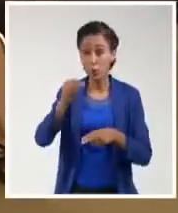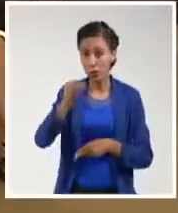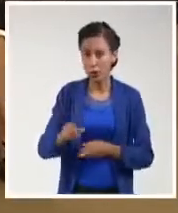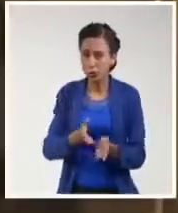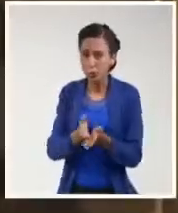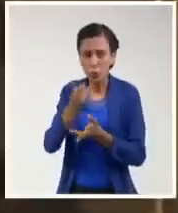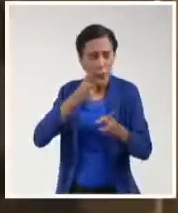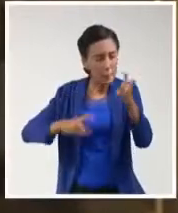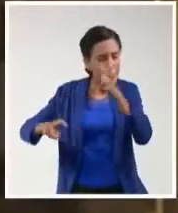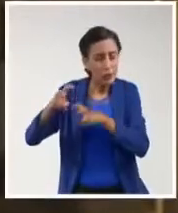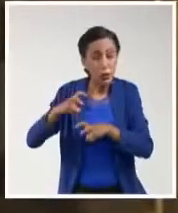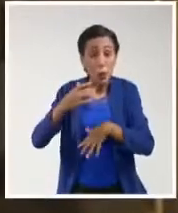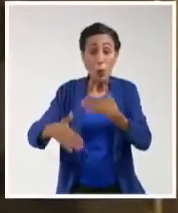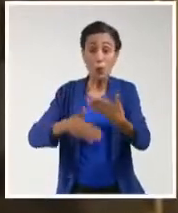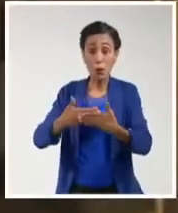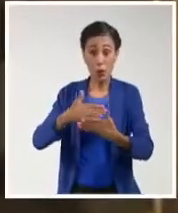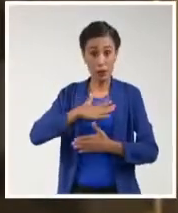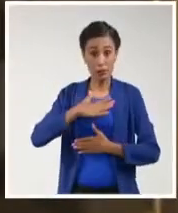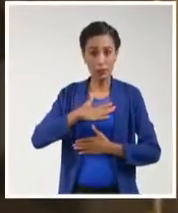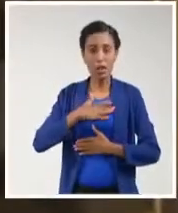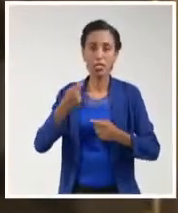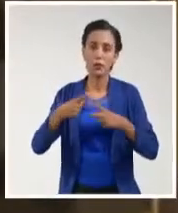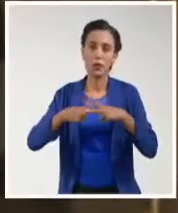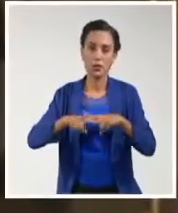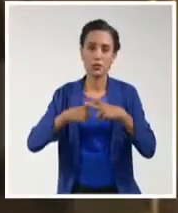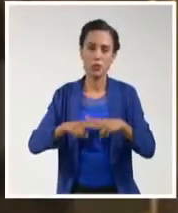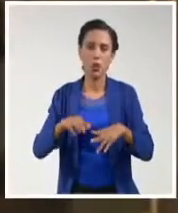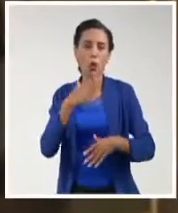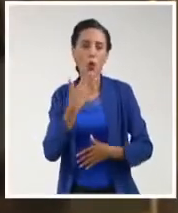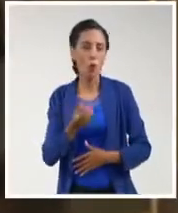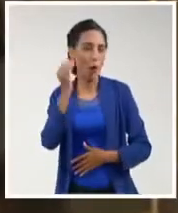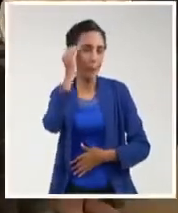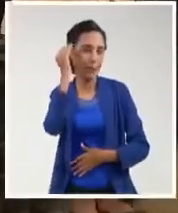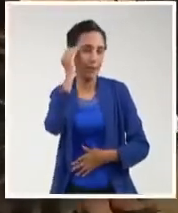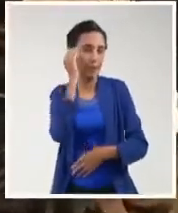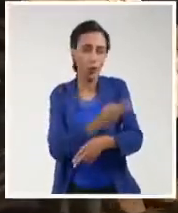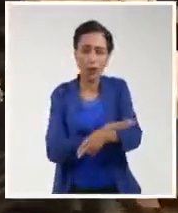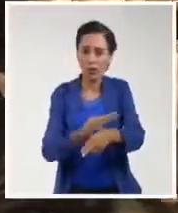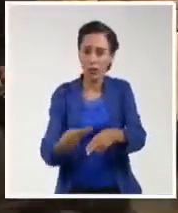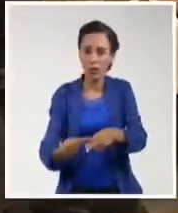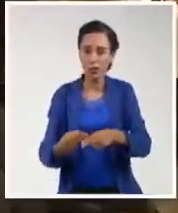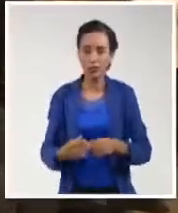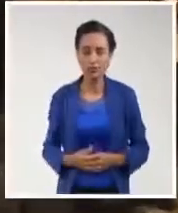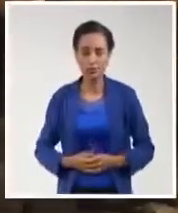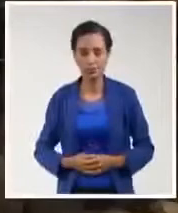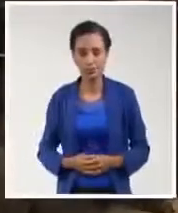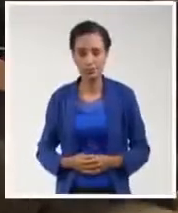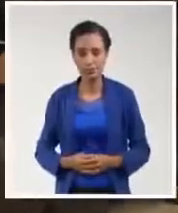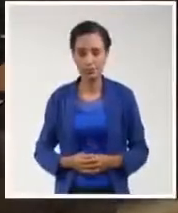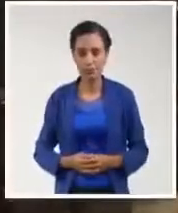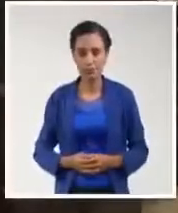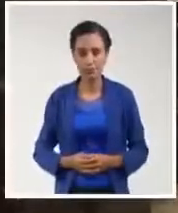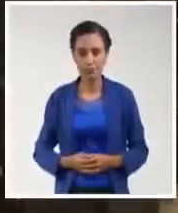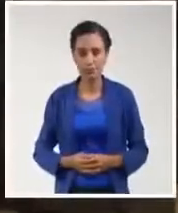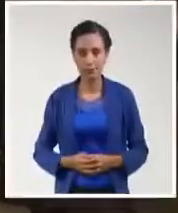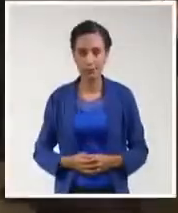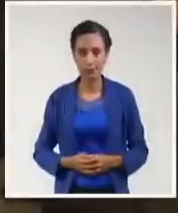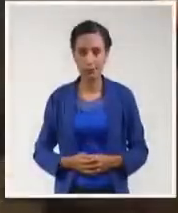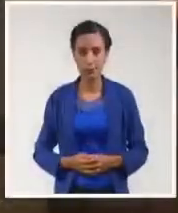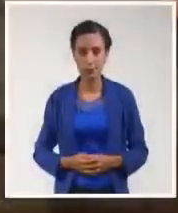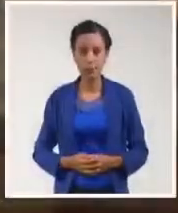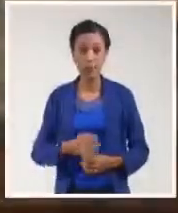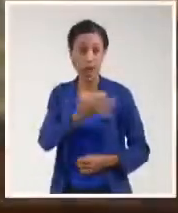respuestas a nuestros problemas desde la savia del conocimiento histórico. El general de ejército Raúl Castro